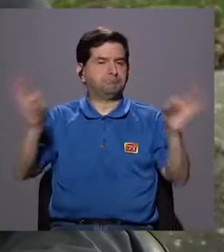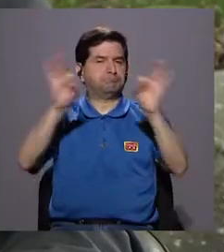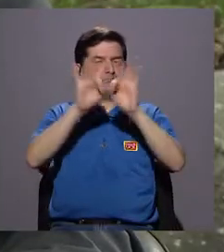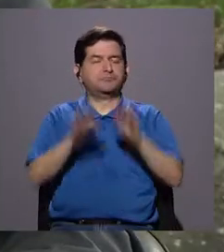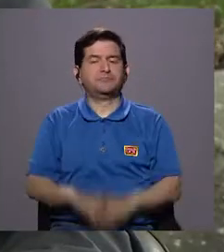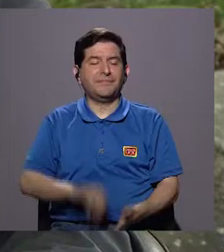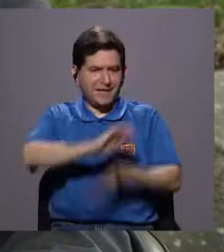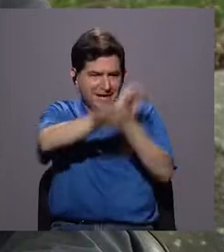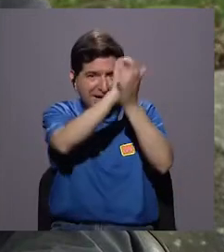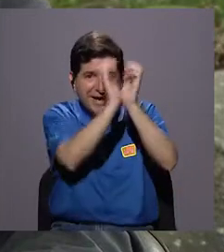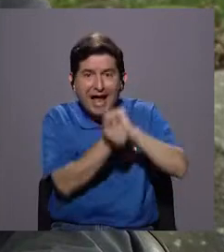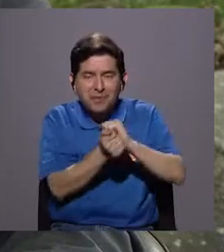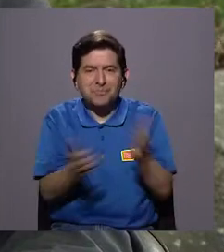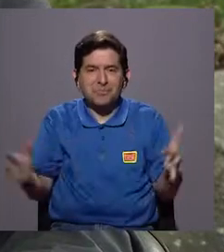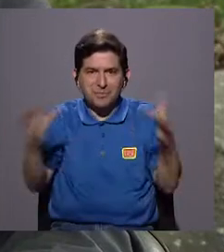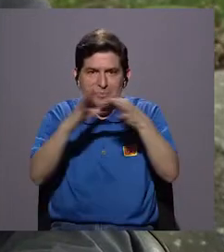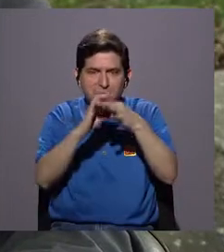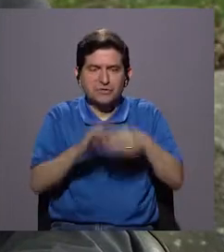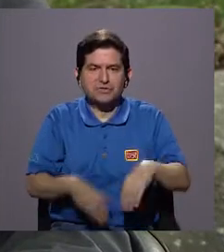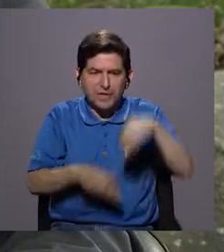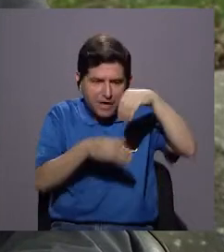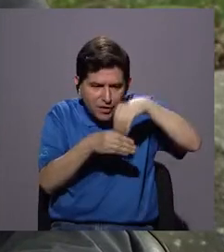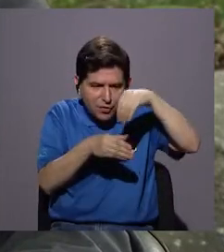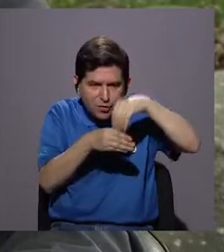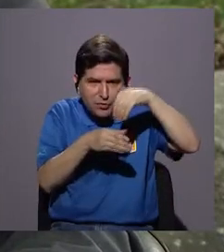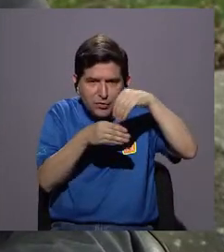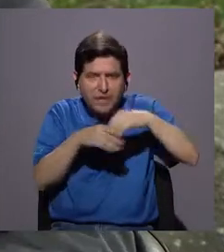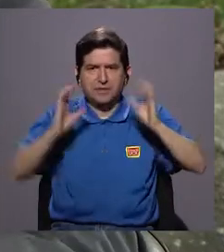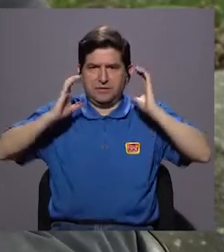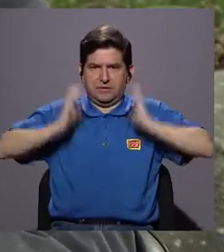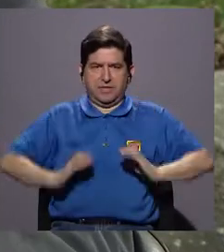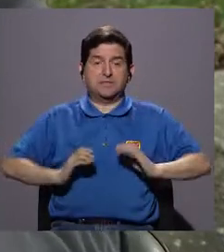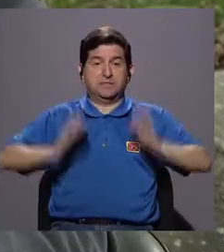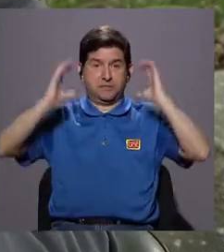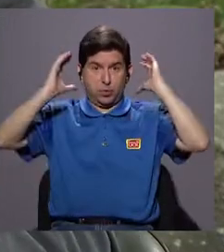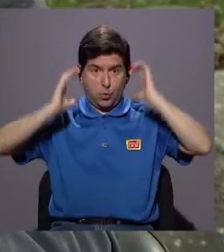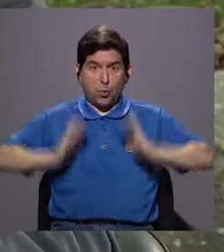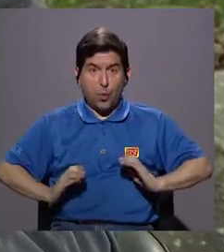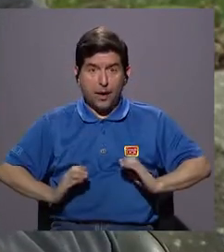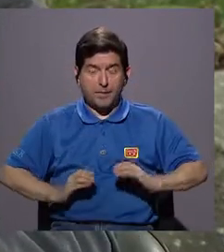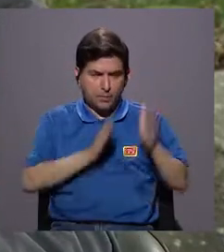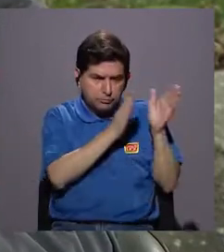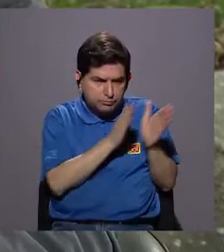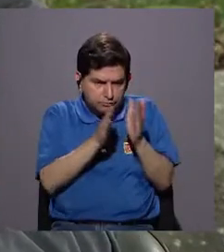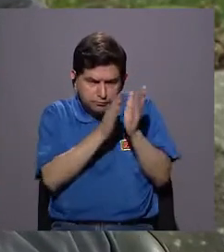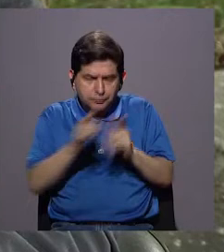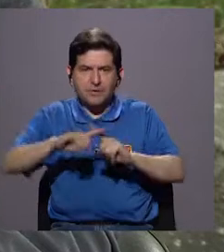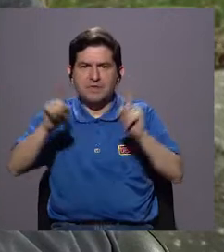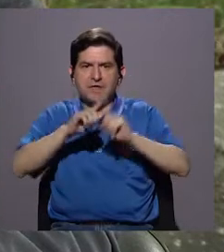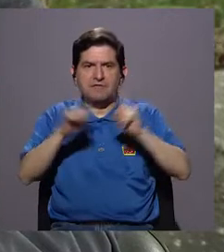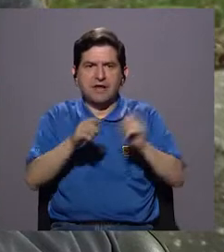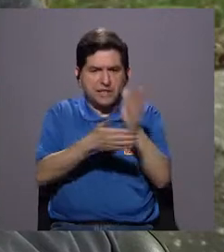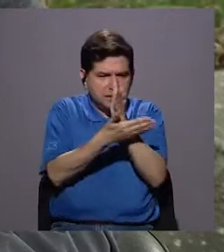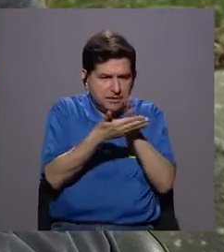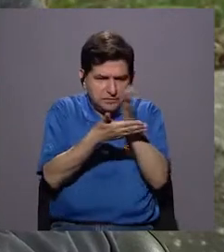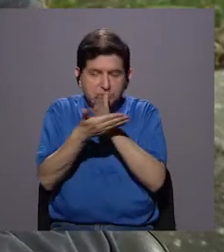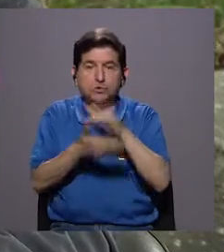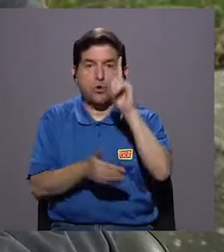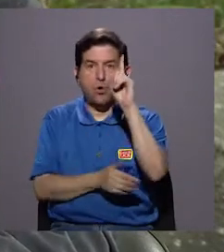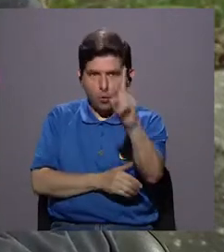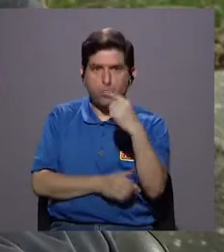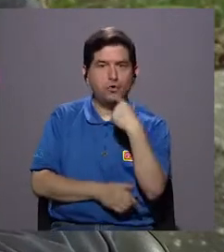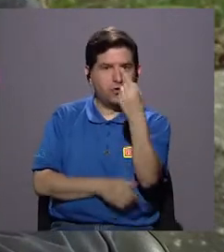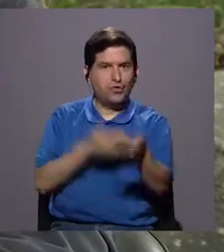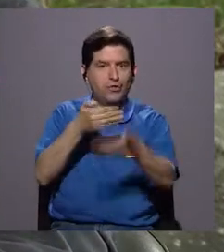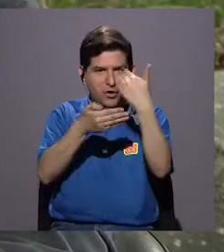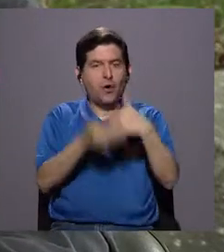Esos son los cambios que hay con respecto a la composición corporal. Uh-huh. Nuestro cuerpo está organizado de acuerdo a varios compartimentos. Uno de esos, como usted